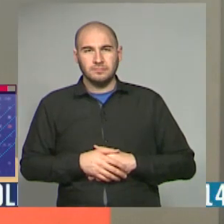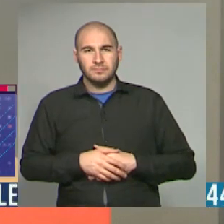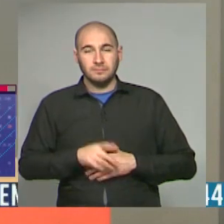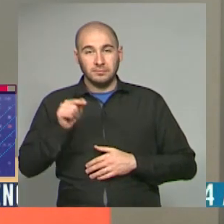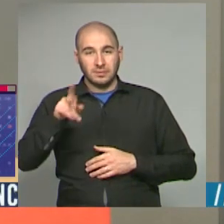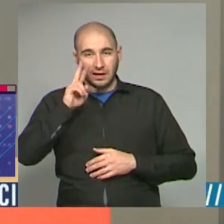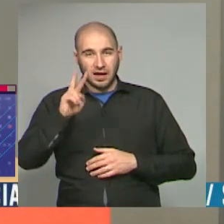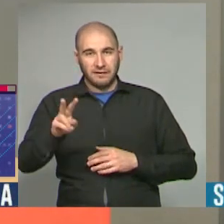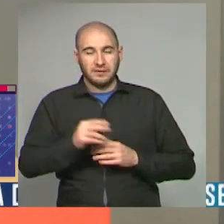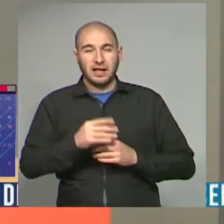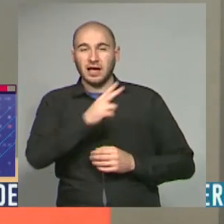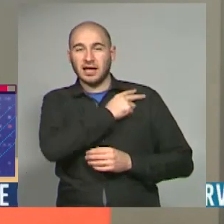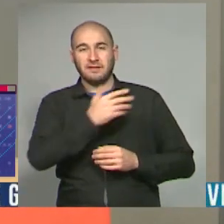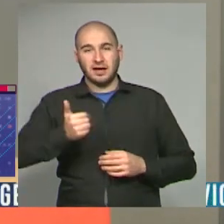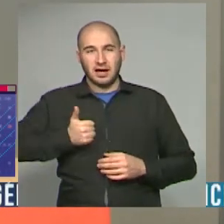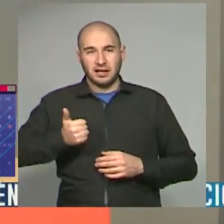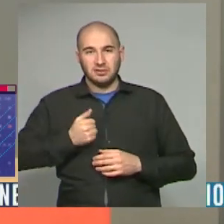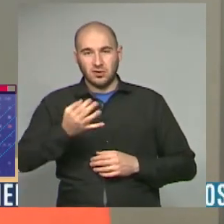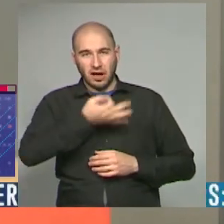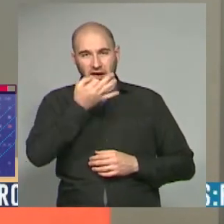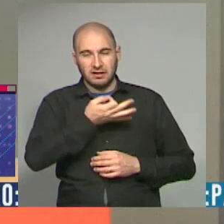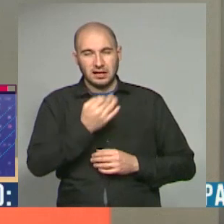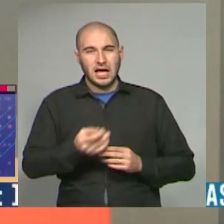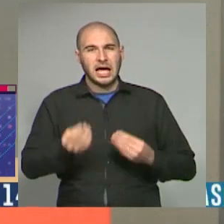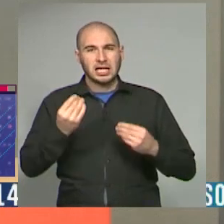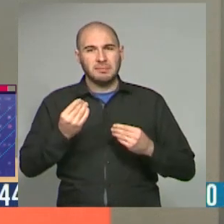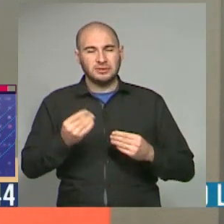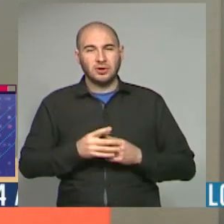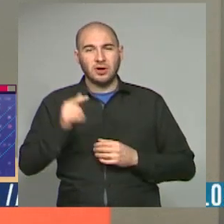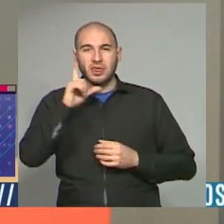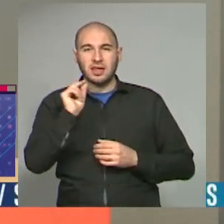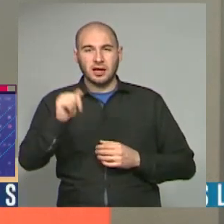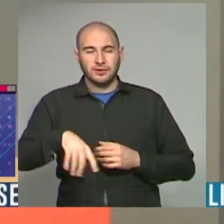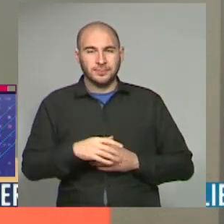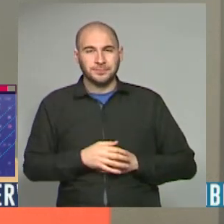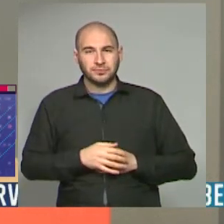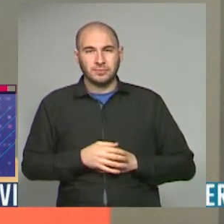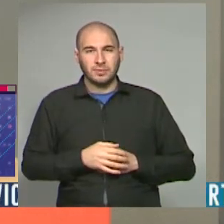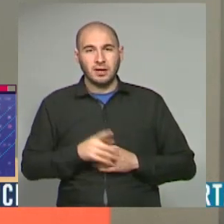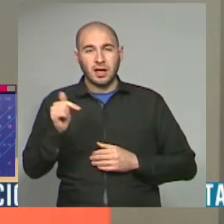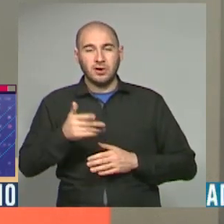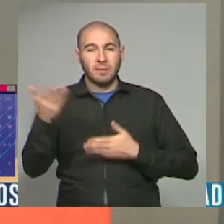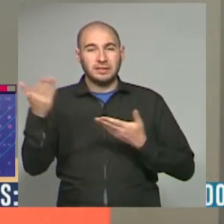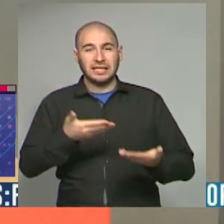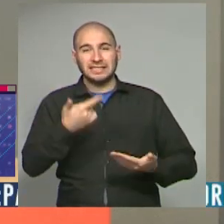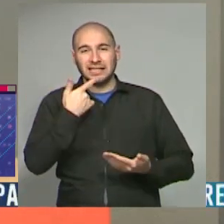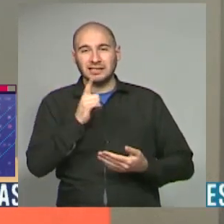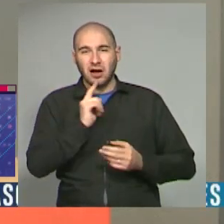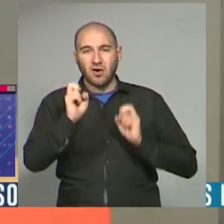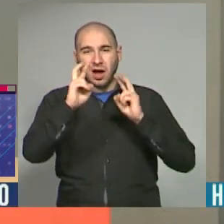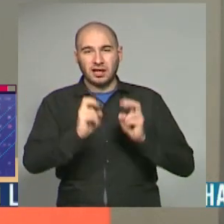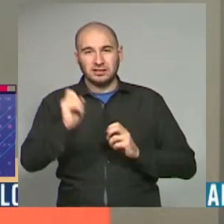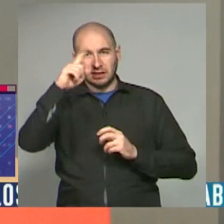Bueno, ahí veíamos al jefe del ejército hablando de lo que sucedía durante la jornada de hoy. Vamos a presentar a Santiago Pro, nuestro